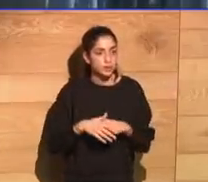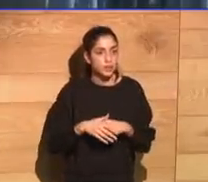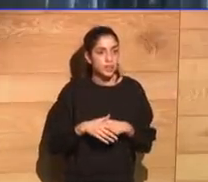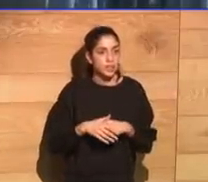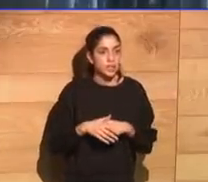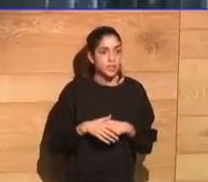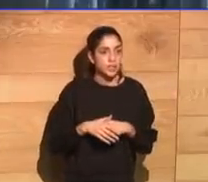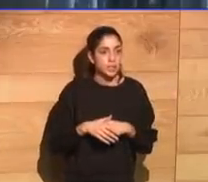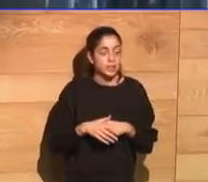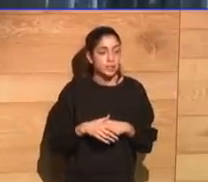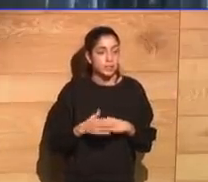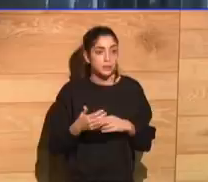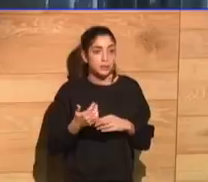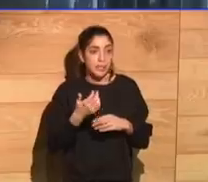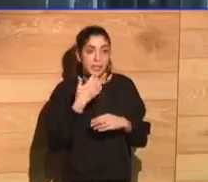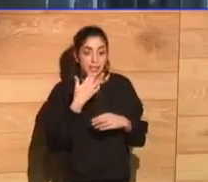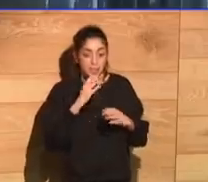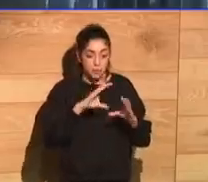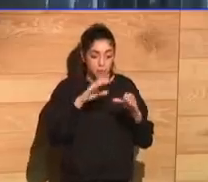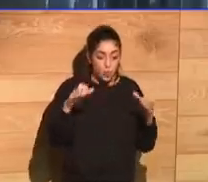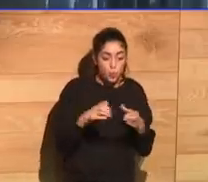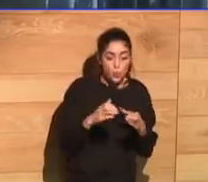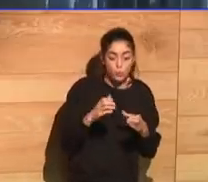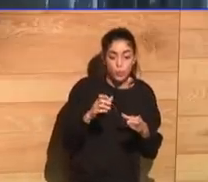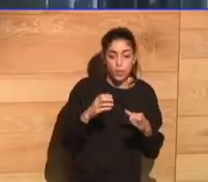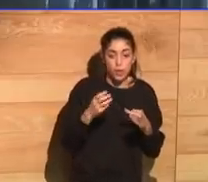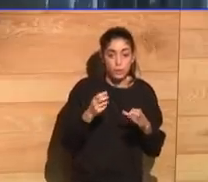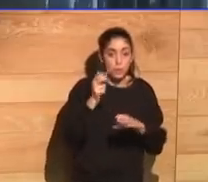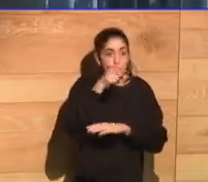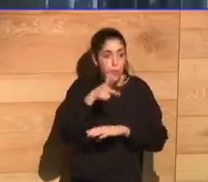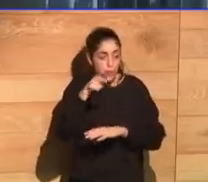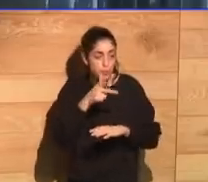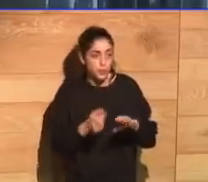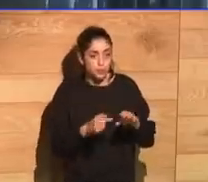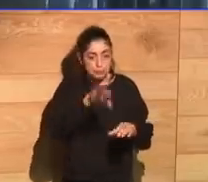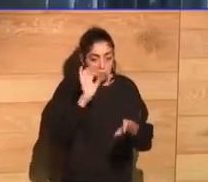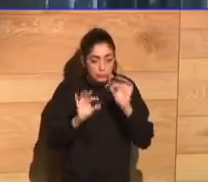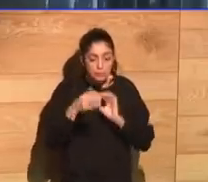Salkin y había elegido las cabezas de equipo de producción y demás, les dejó trabajando